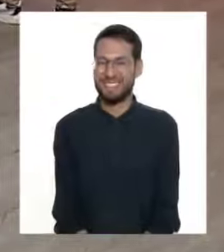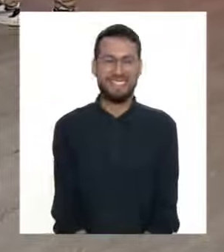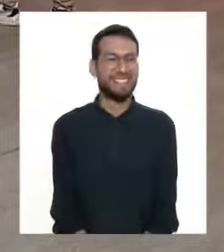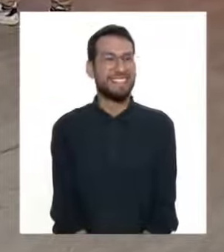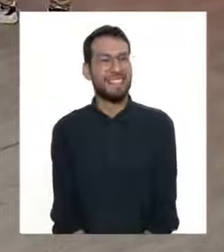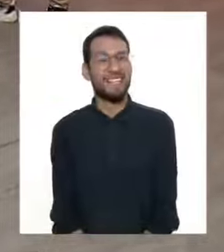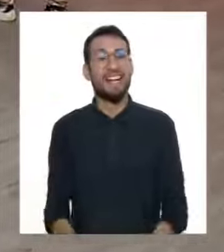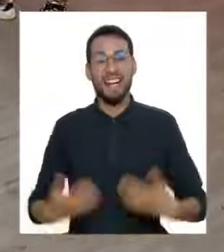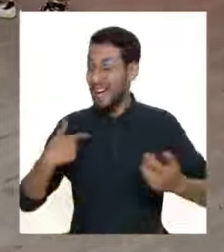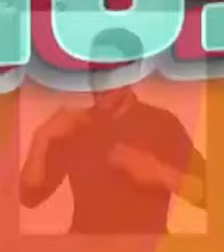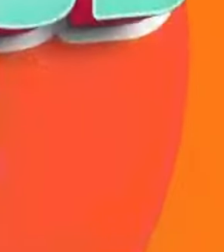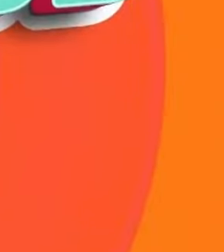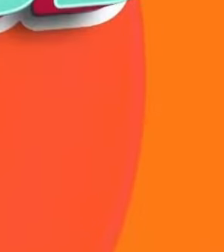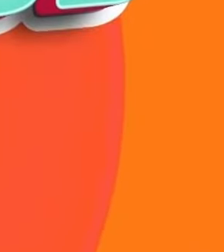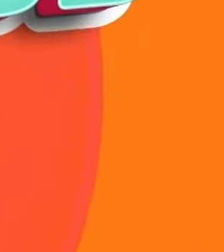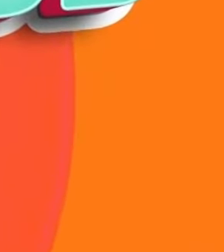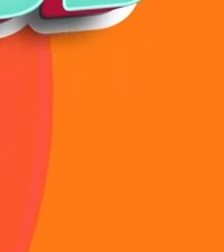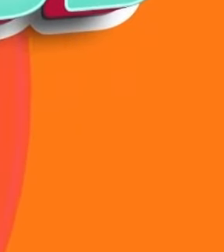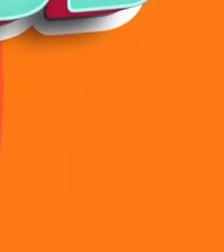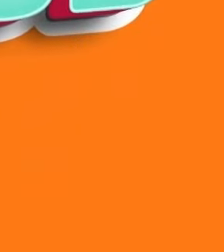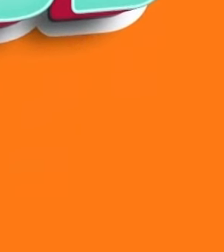conectados. Yo estoy diciendo rápido.